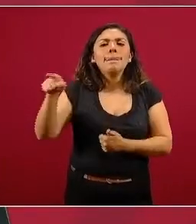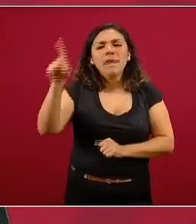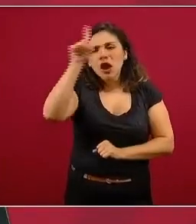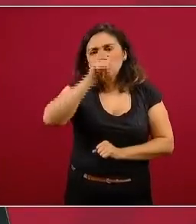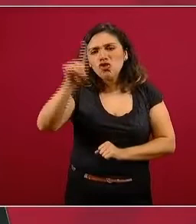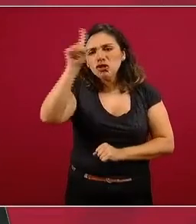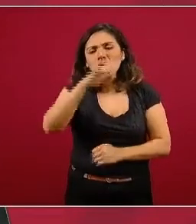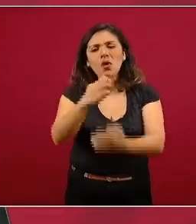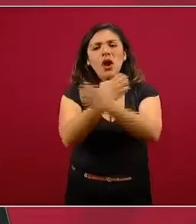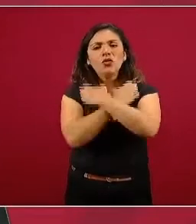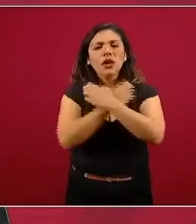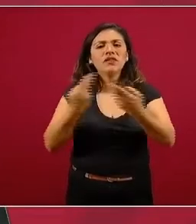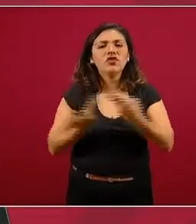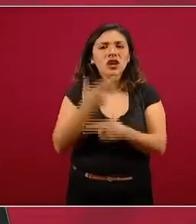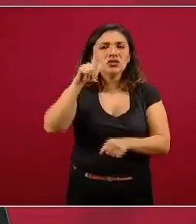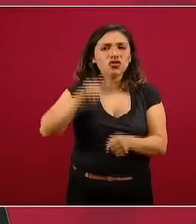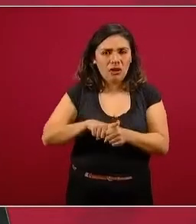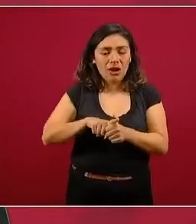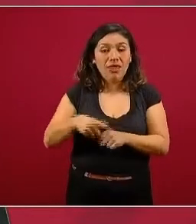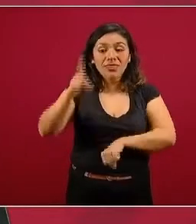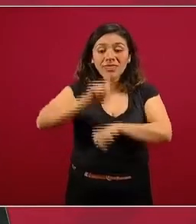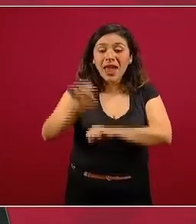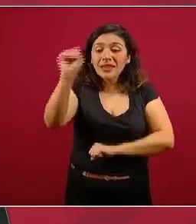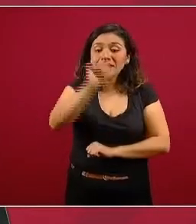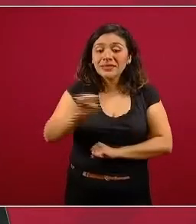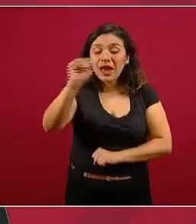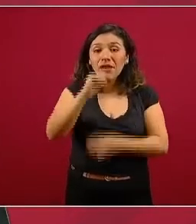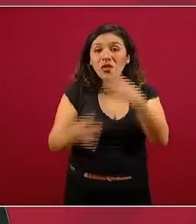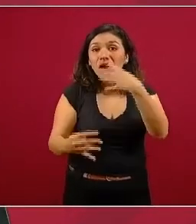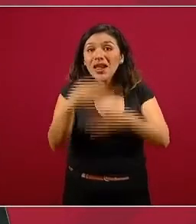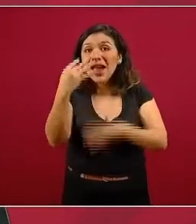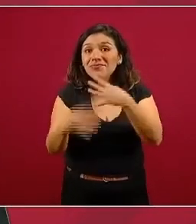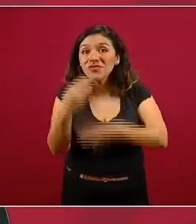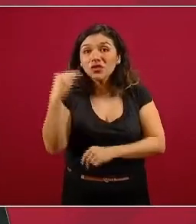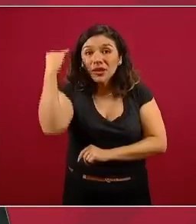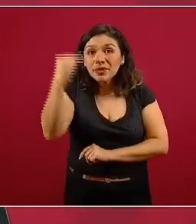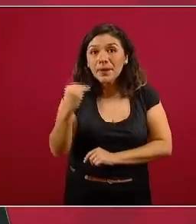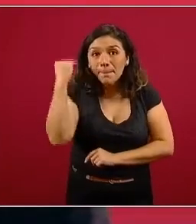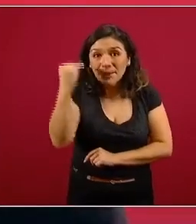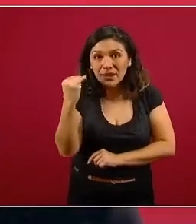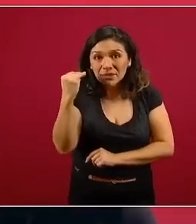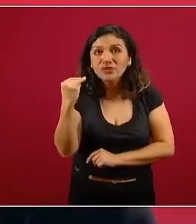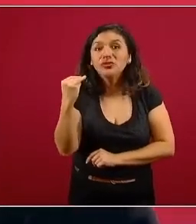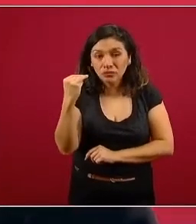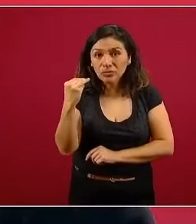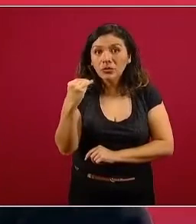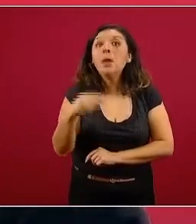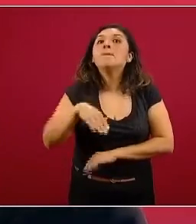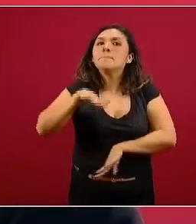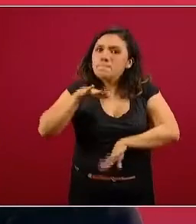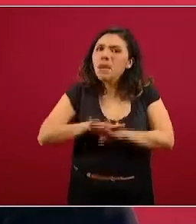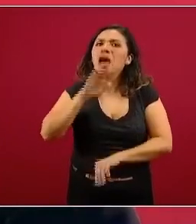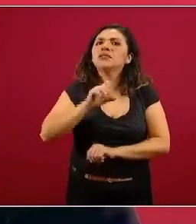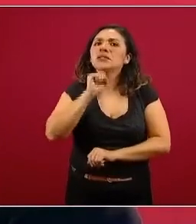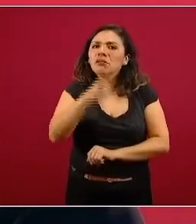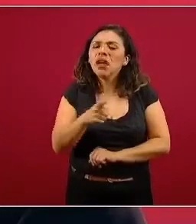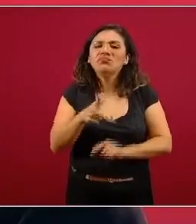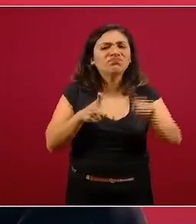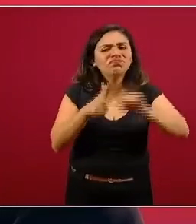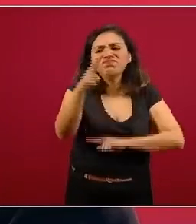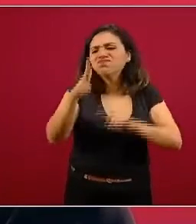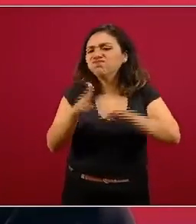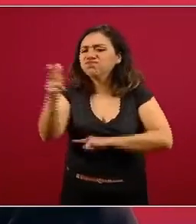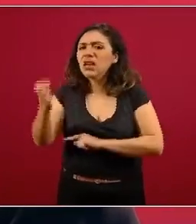Consejo Educativo Nacional el sábado 14 de marzo, sino que se sumaran la